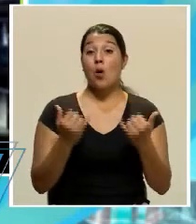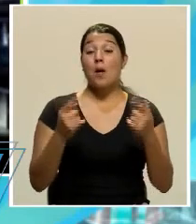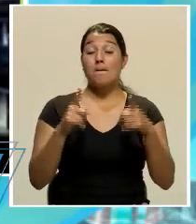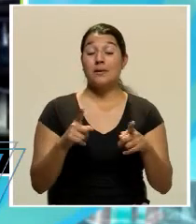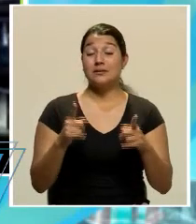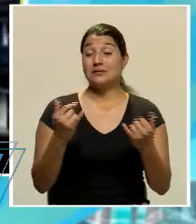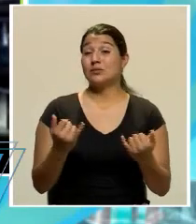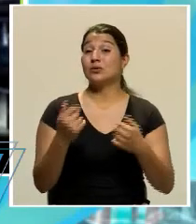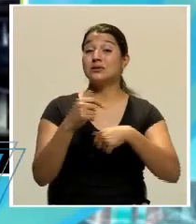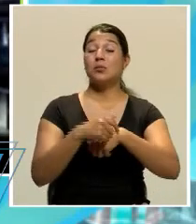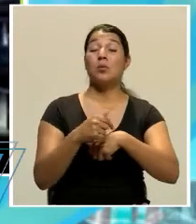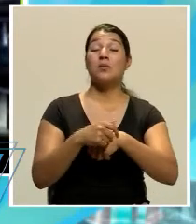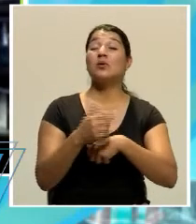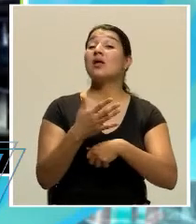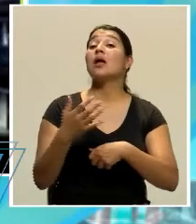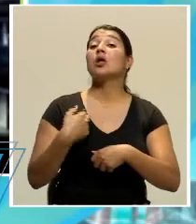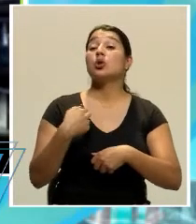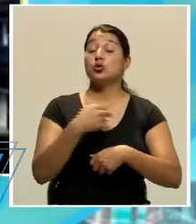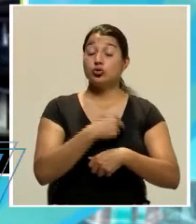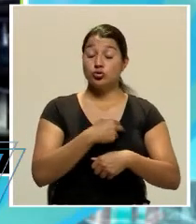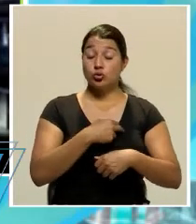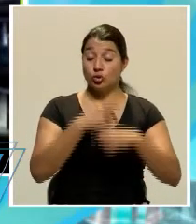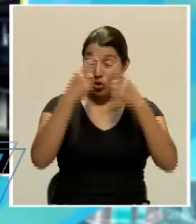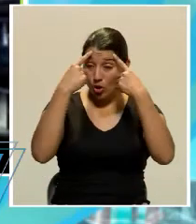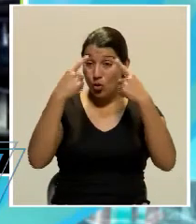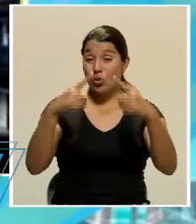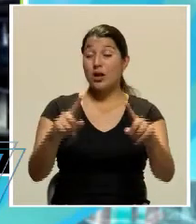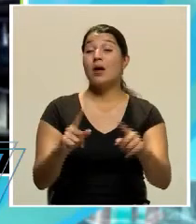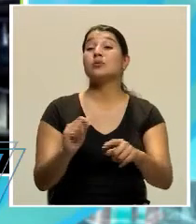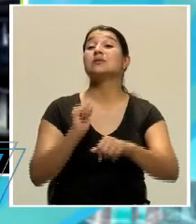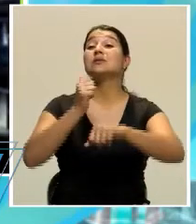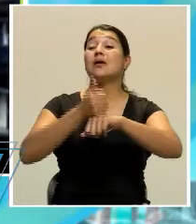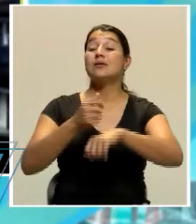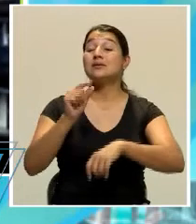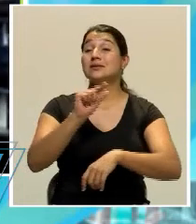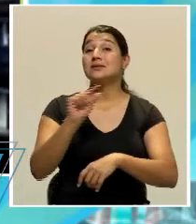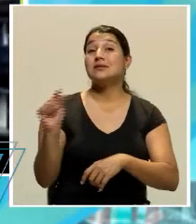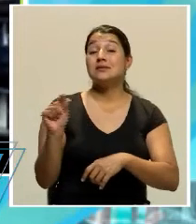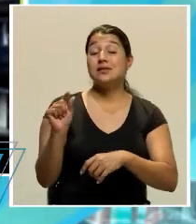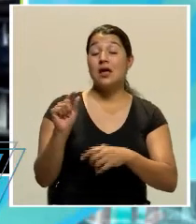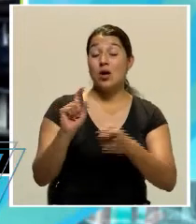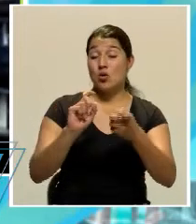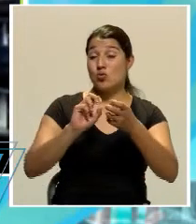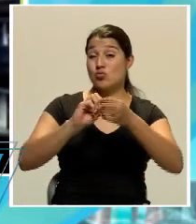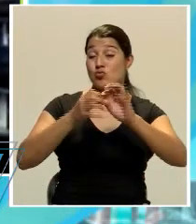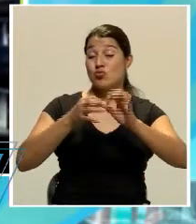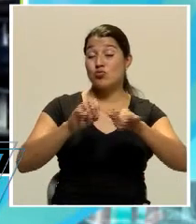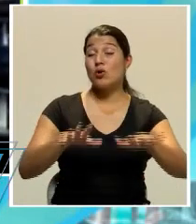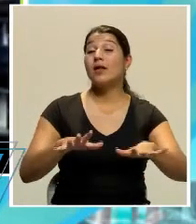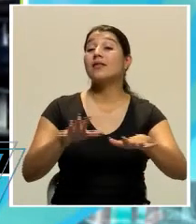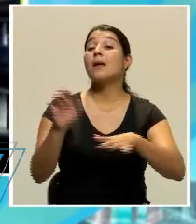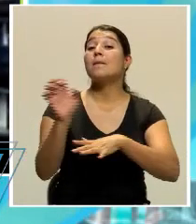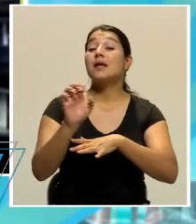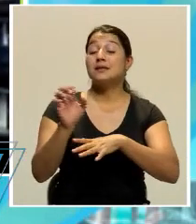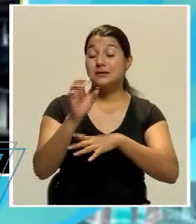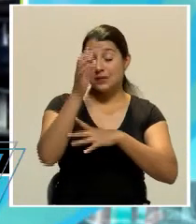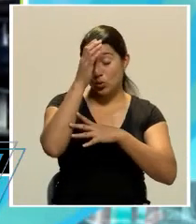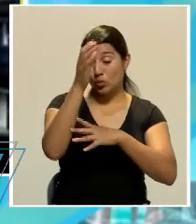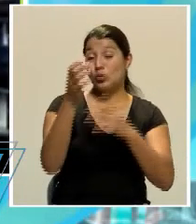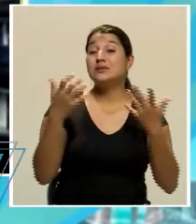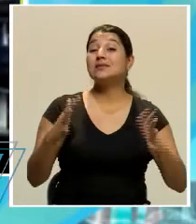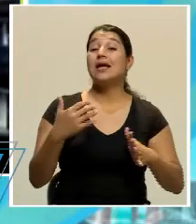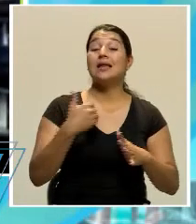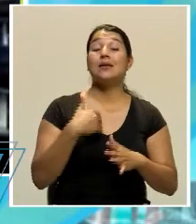en este momento es que hemos creado una red de emergencia cultural. En este momento ya somos más de